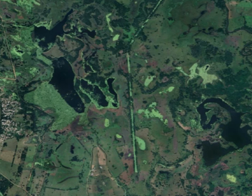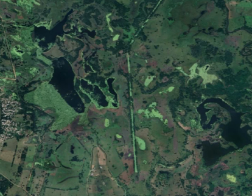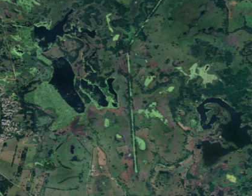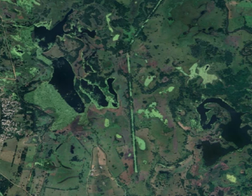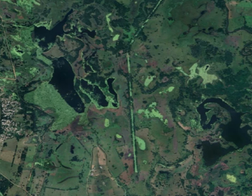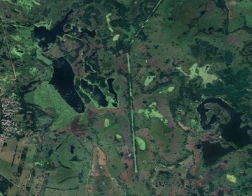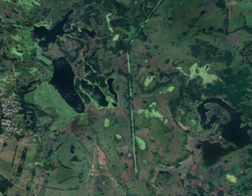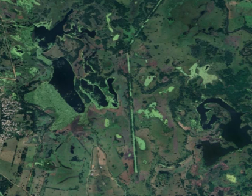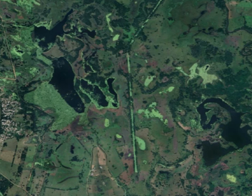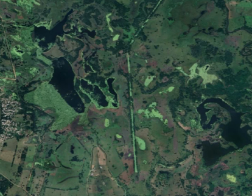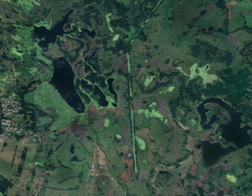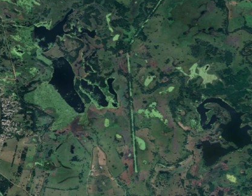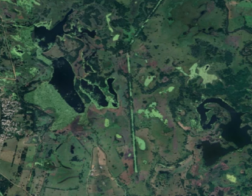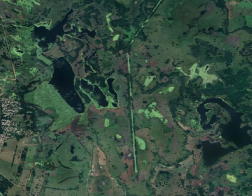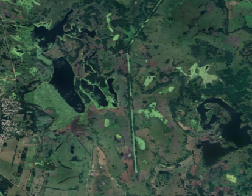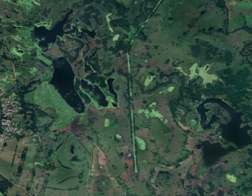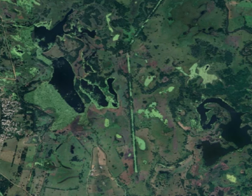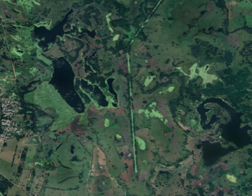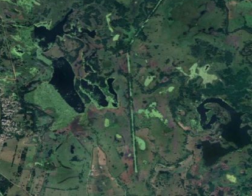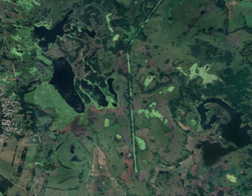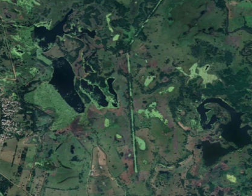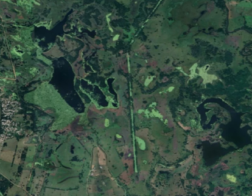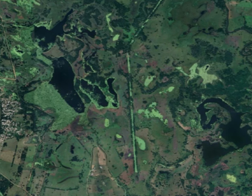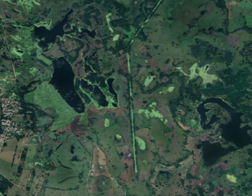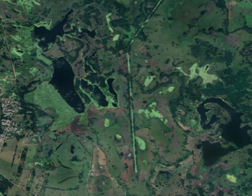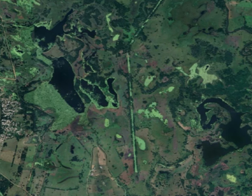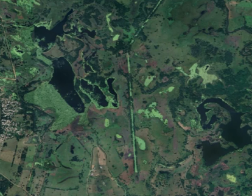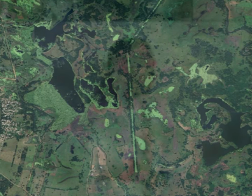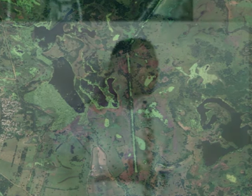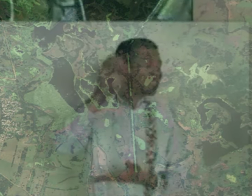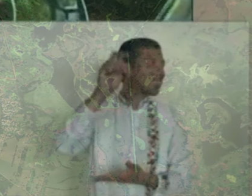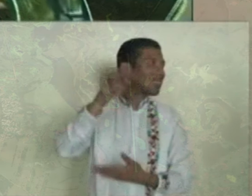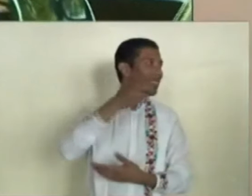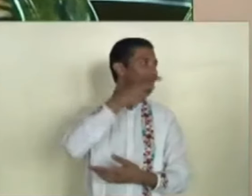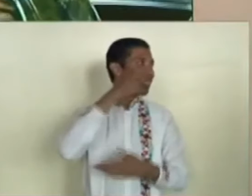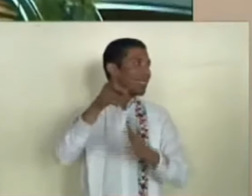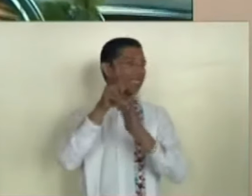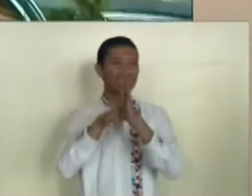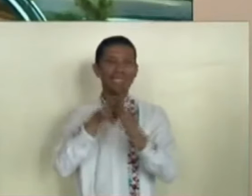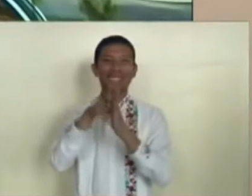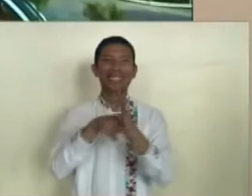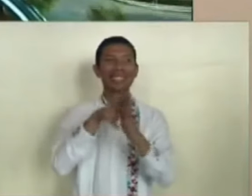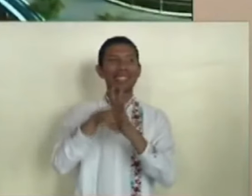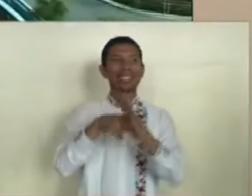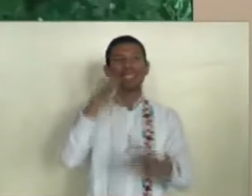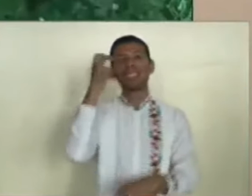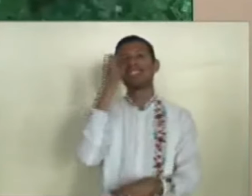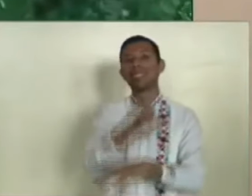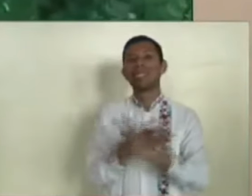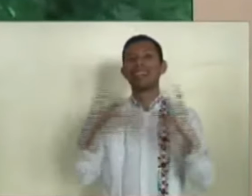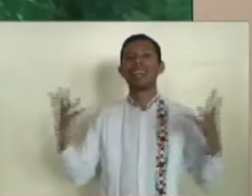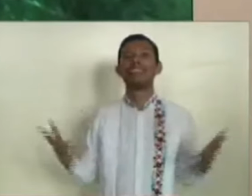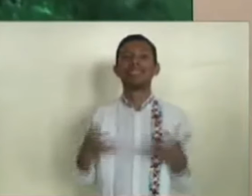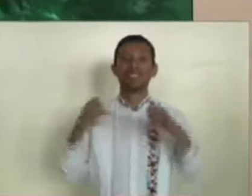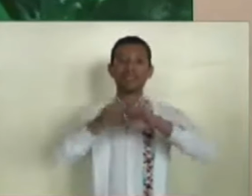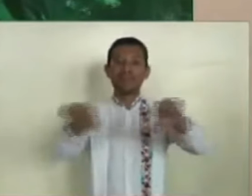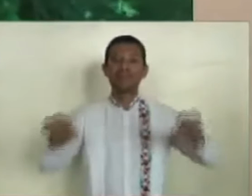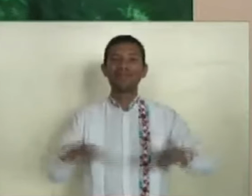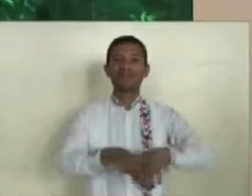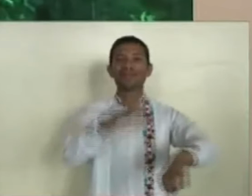la próxima. Espero tengas un bonito y muy agradable día. Un video, este video lo hicimos con el equipo